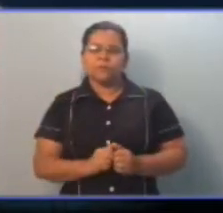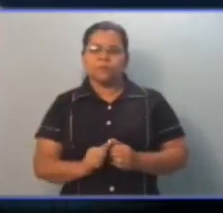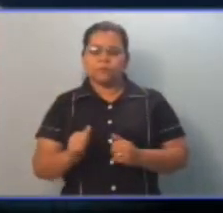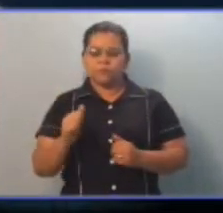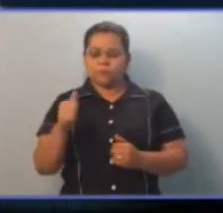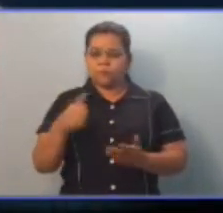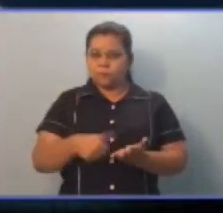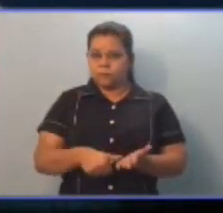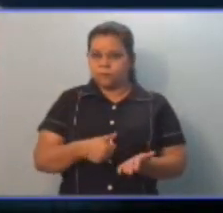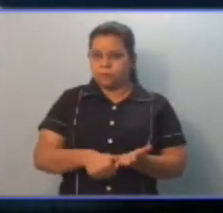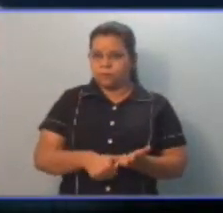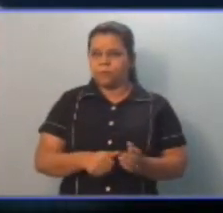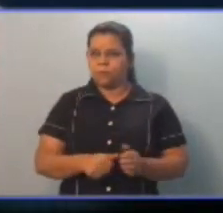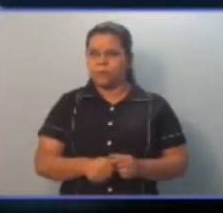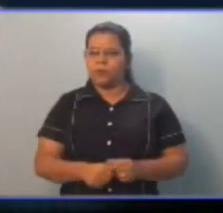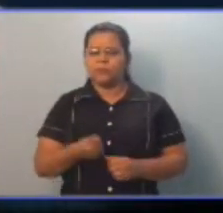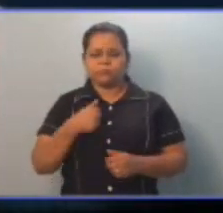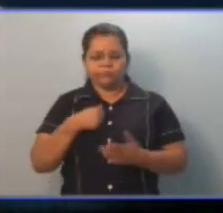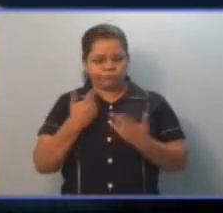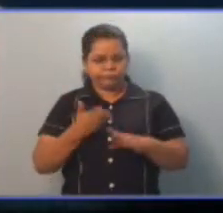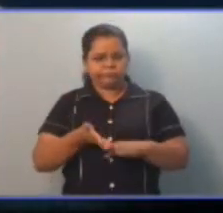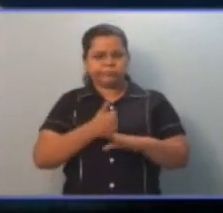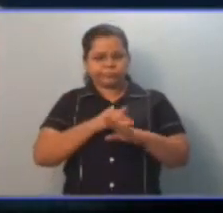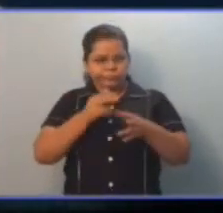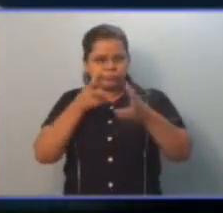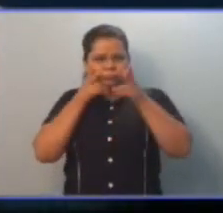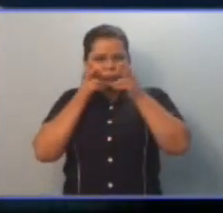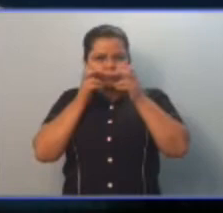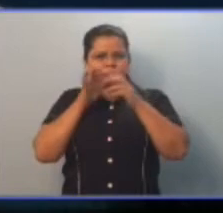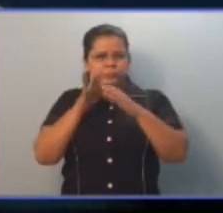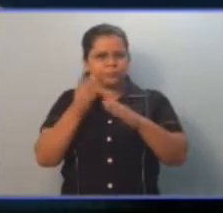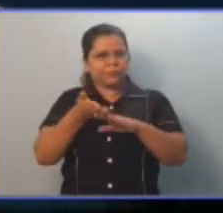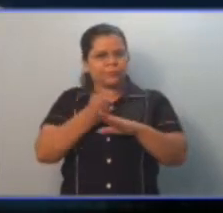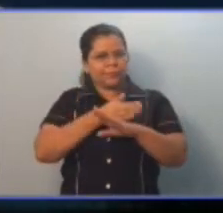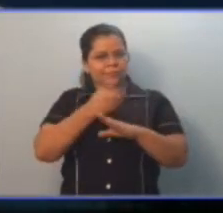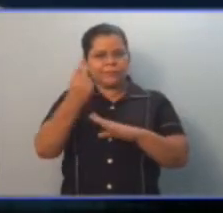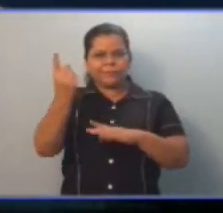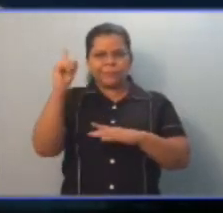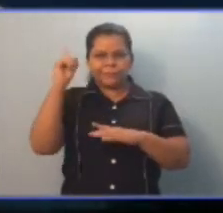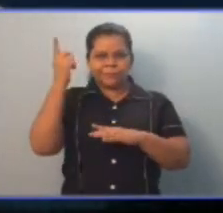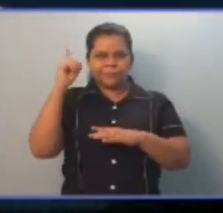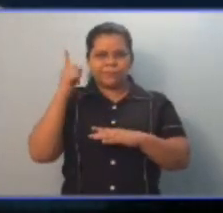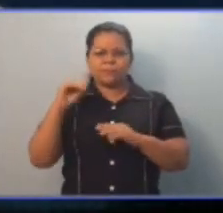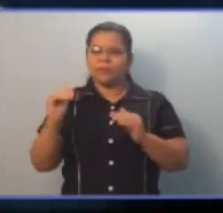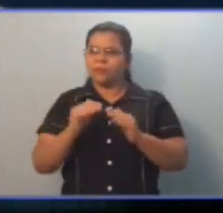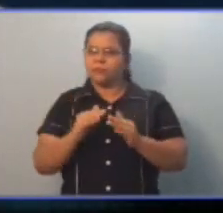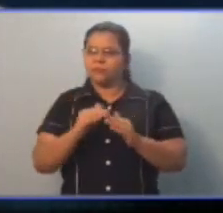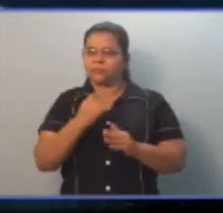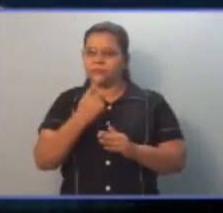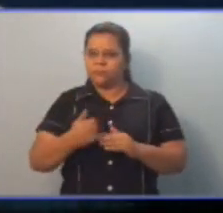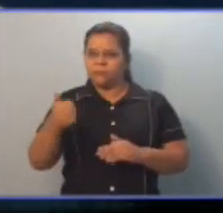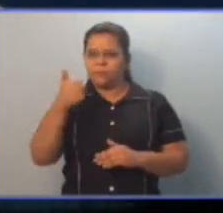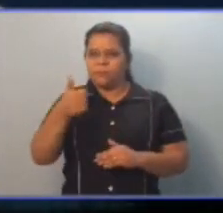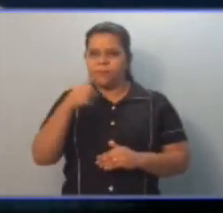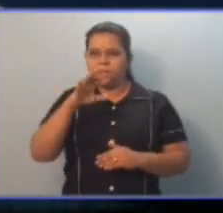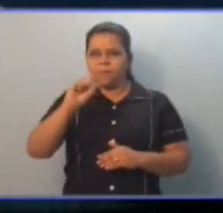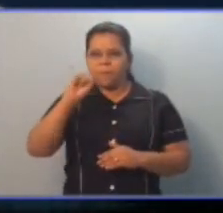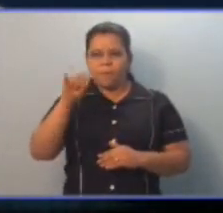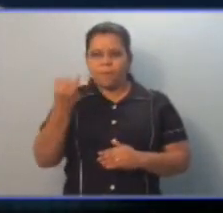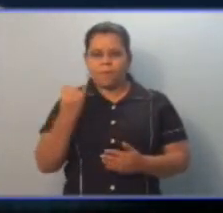jurisdiccional. He escuchado también sobre sus maestros, que coinciden también con actuales magistrados de la Sala de lo